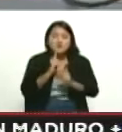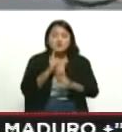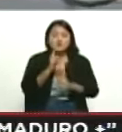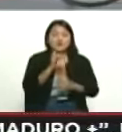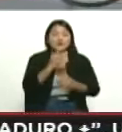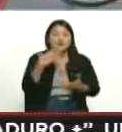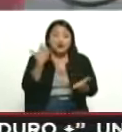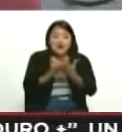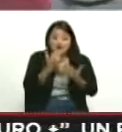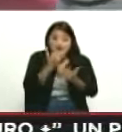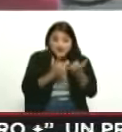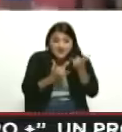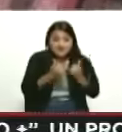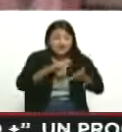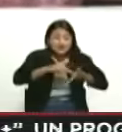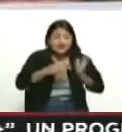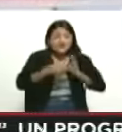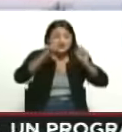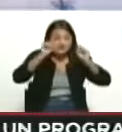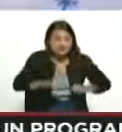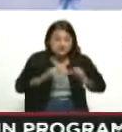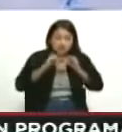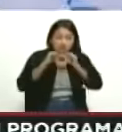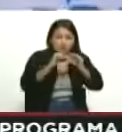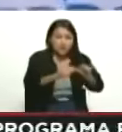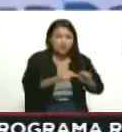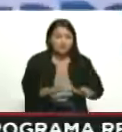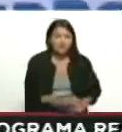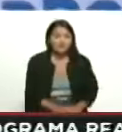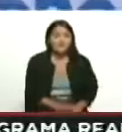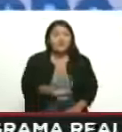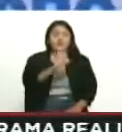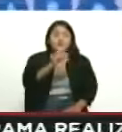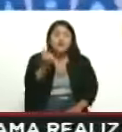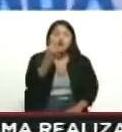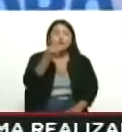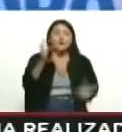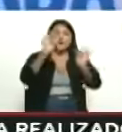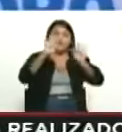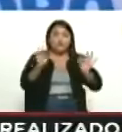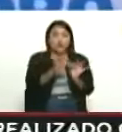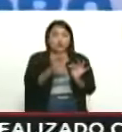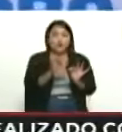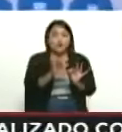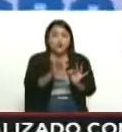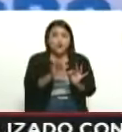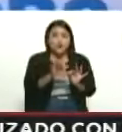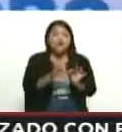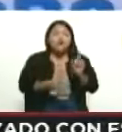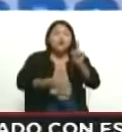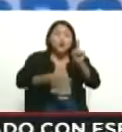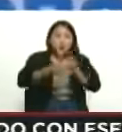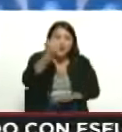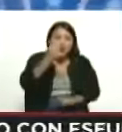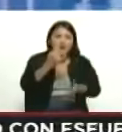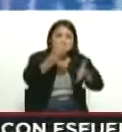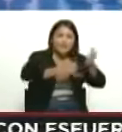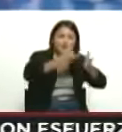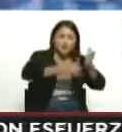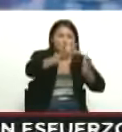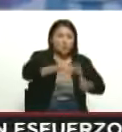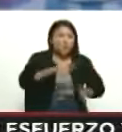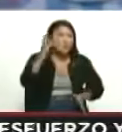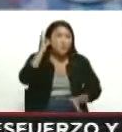es que de verdad va a ser hasta el final. La única manera de poder llevar adelante la inscripción de una mujer que está